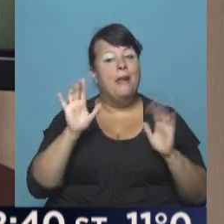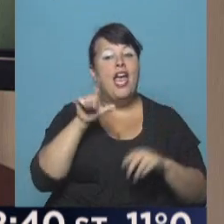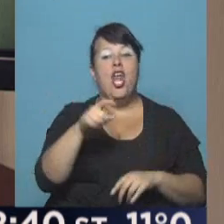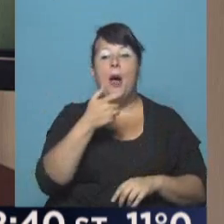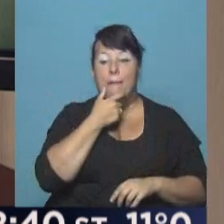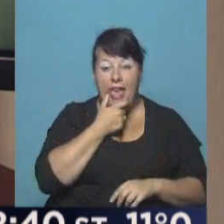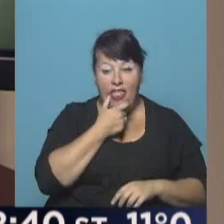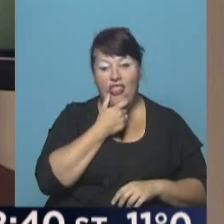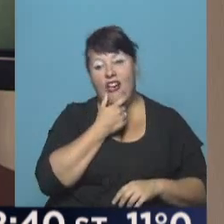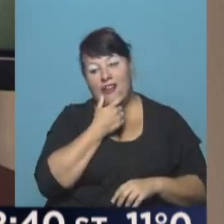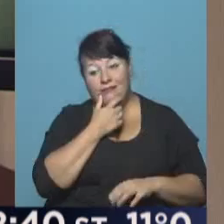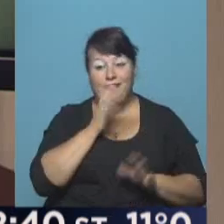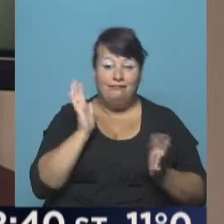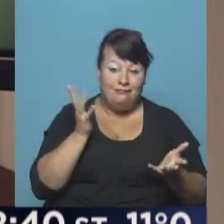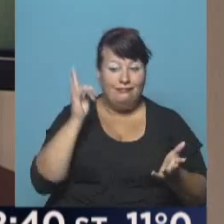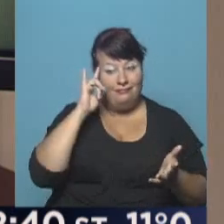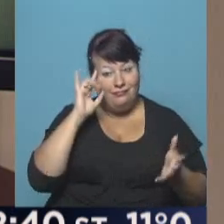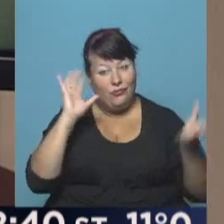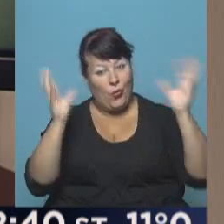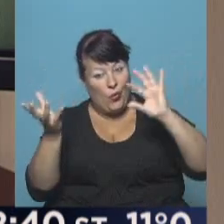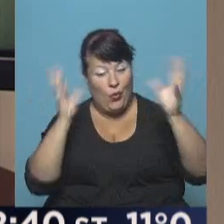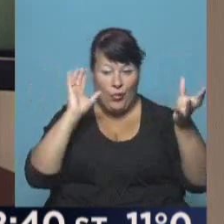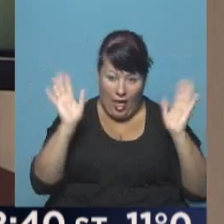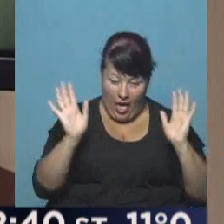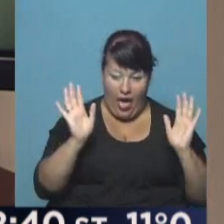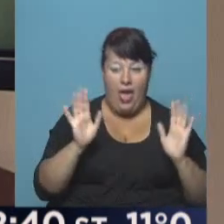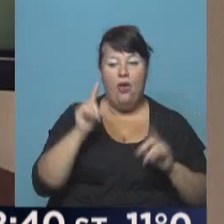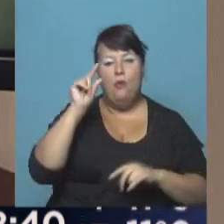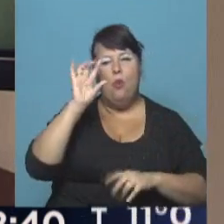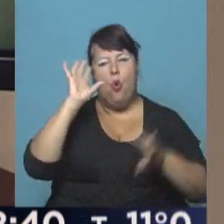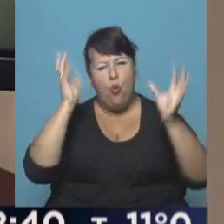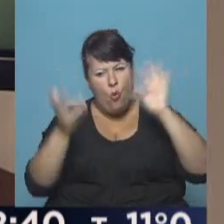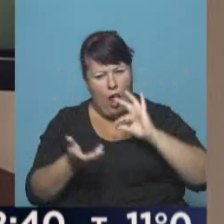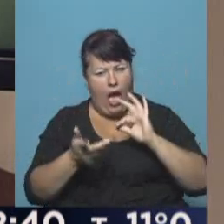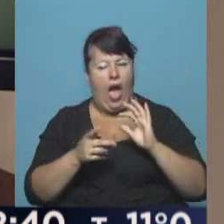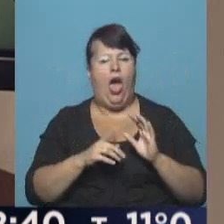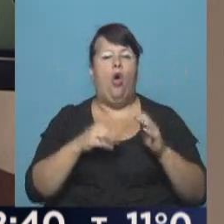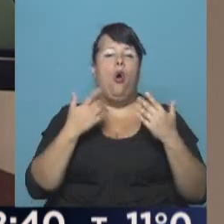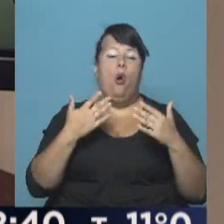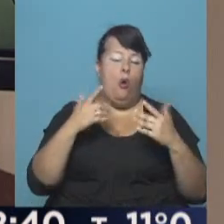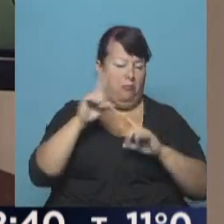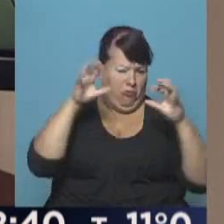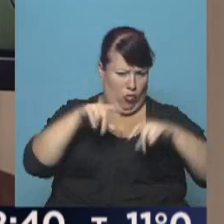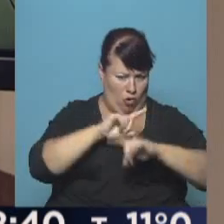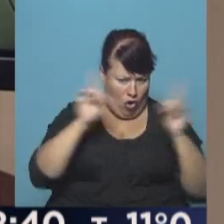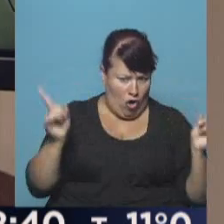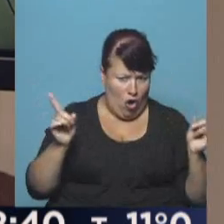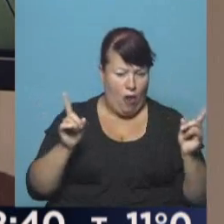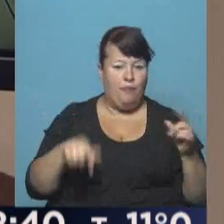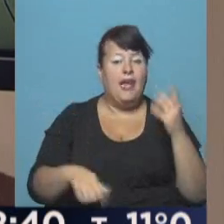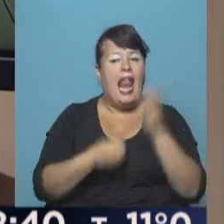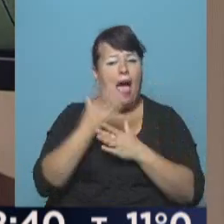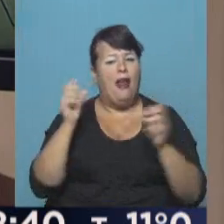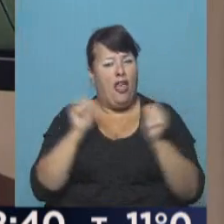de Mendoza están ahí, ¿eh? Algunas nubecitas dando vuelta, algo de nubosidad, no se esperan precipitaciones, la